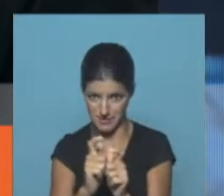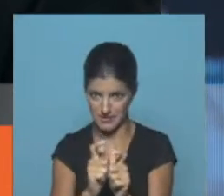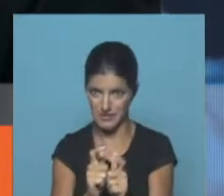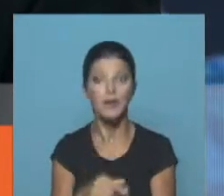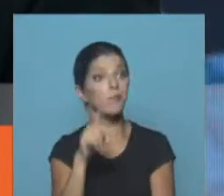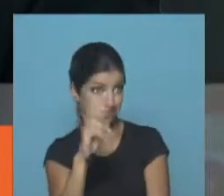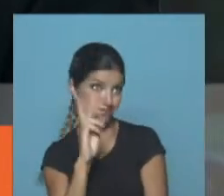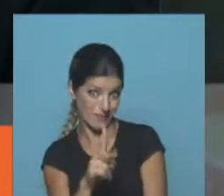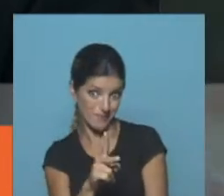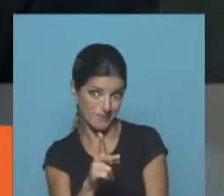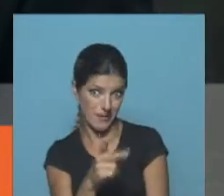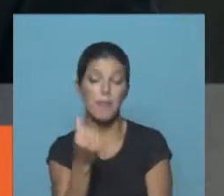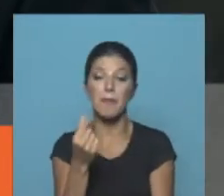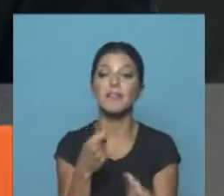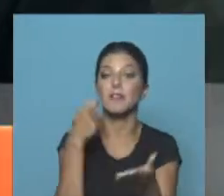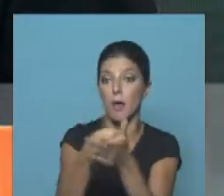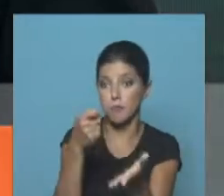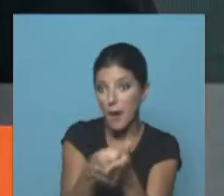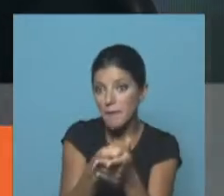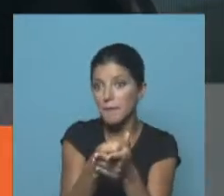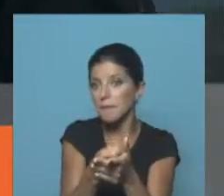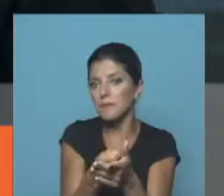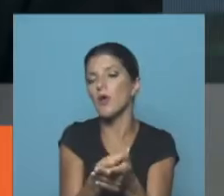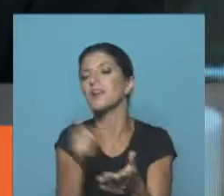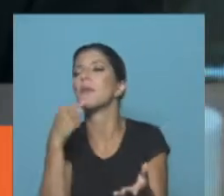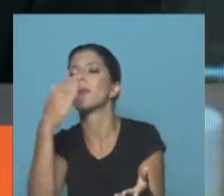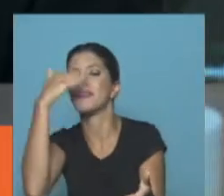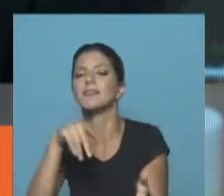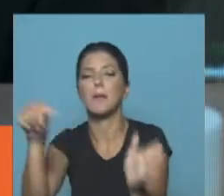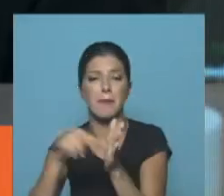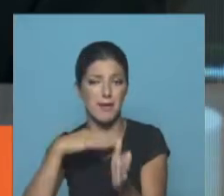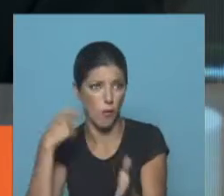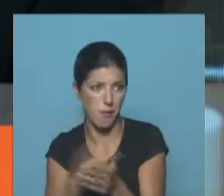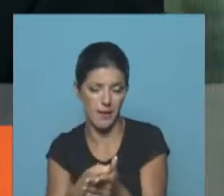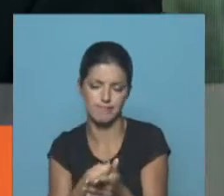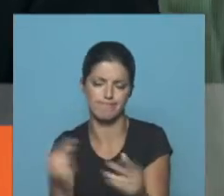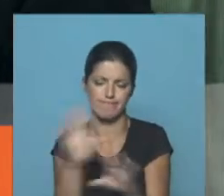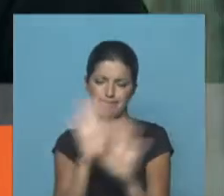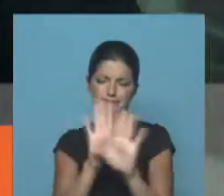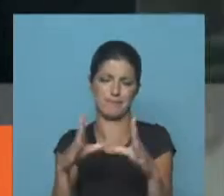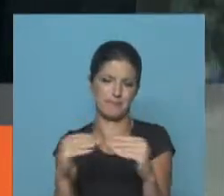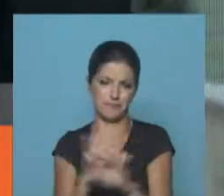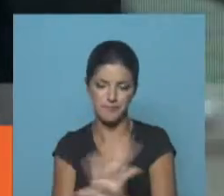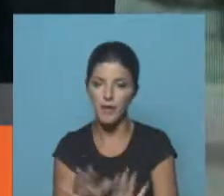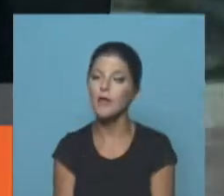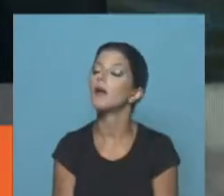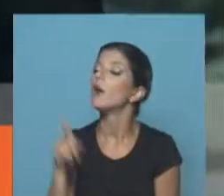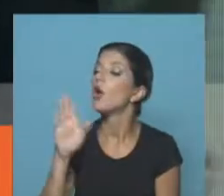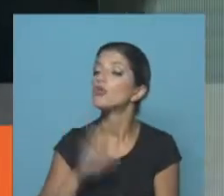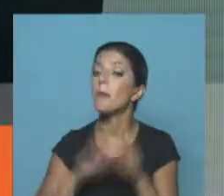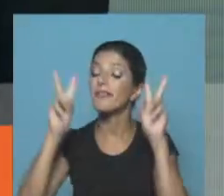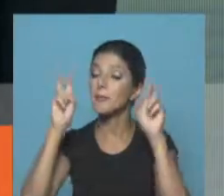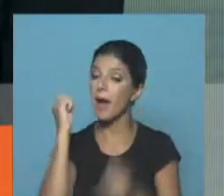darle Interior. Dinero al muro mientras dice que México lo va a pagar. Entonces no tiene sentido. Pero hablando de economía, justamente, que es tu fuerte, Ajá. más allá de